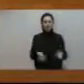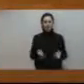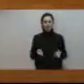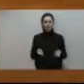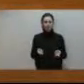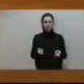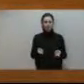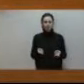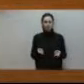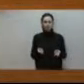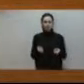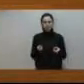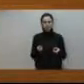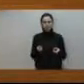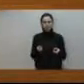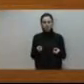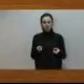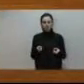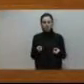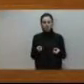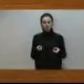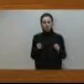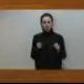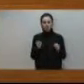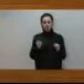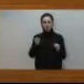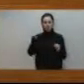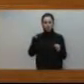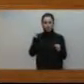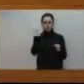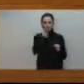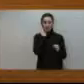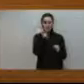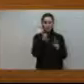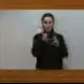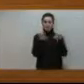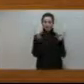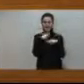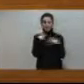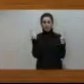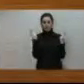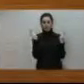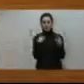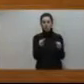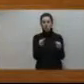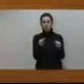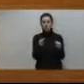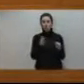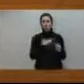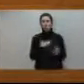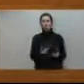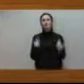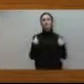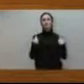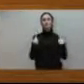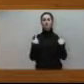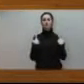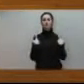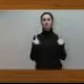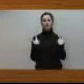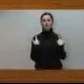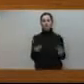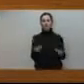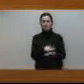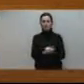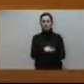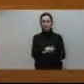de un nuevo caso de corrupción en una empresa pública de su titularidad. Y lo primero que quiero decir es